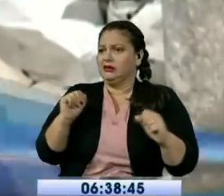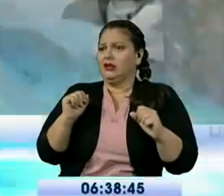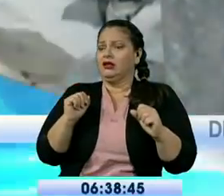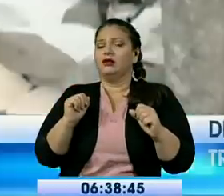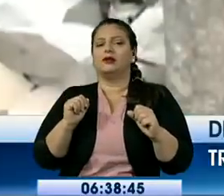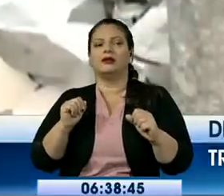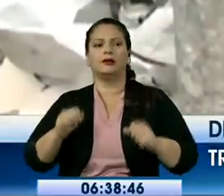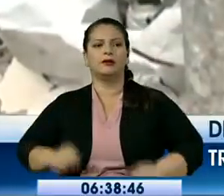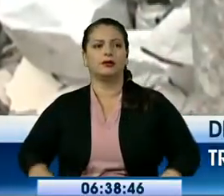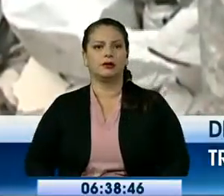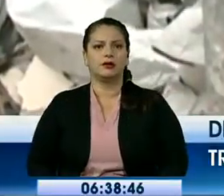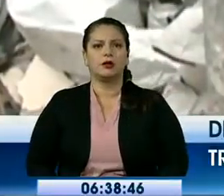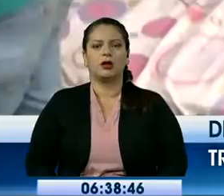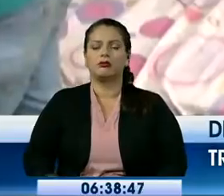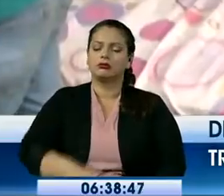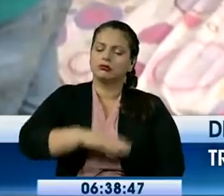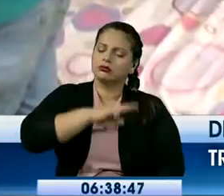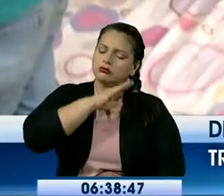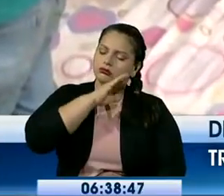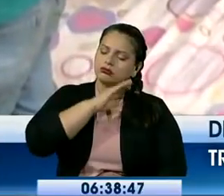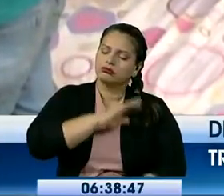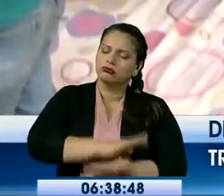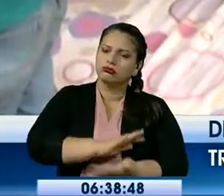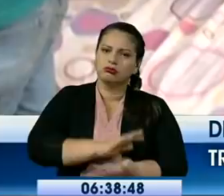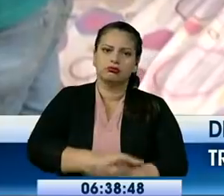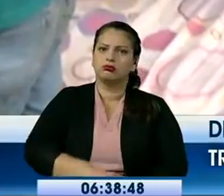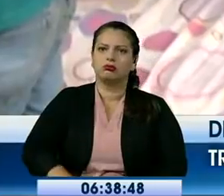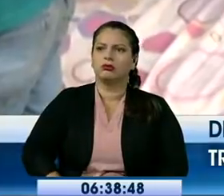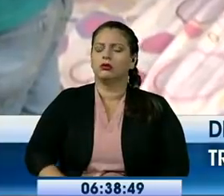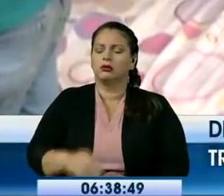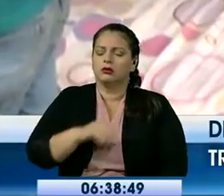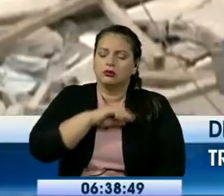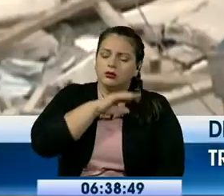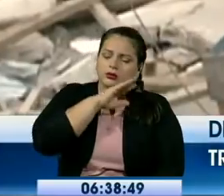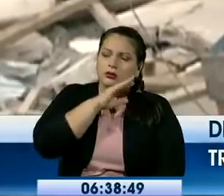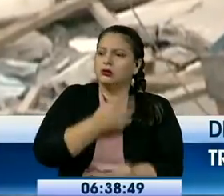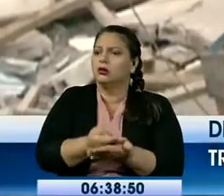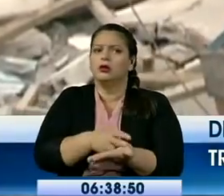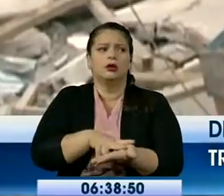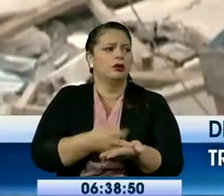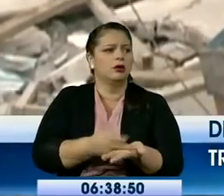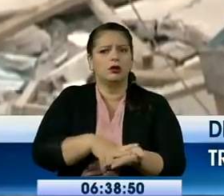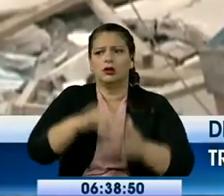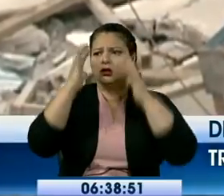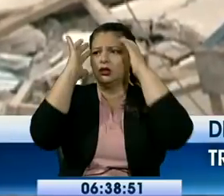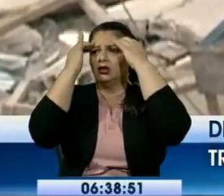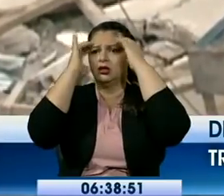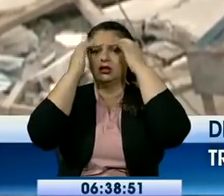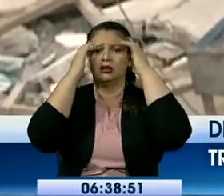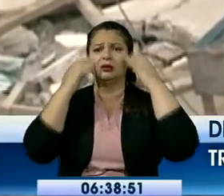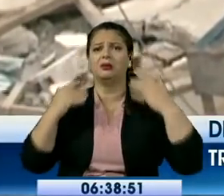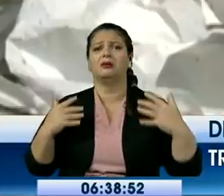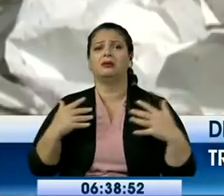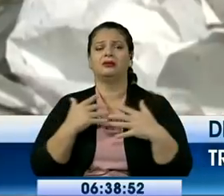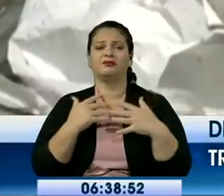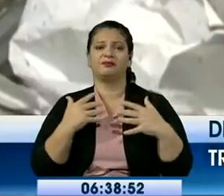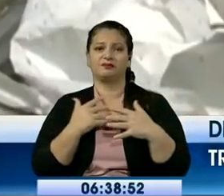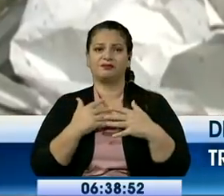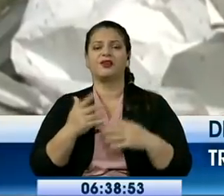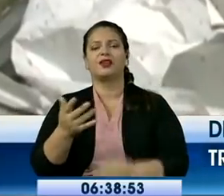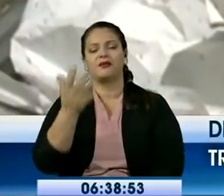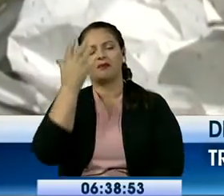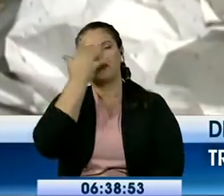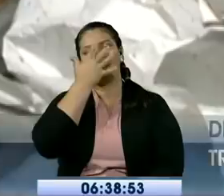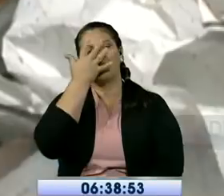duermen con un ojo abierto. Cualquier ruido pone a todos en alerta. Desde San Lorenzo, con imágenes de Omar Flores, informó Iván